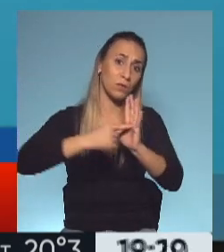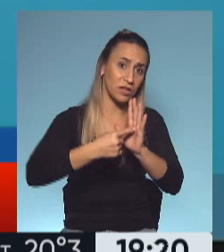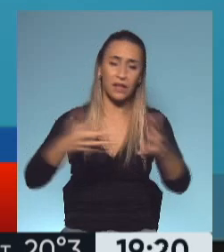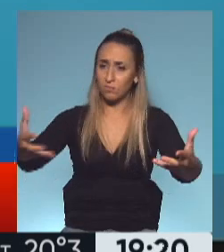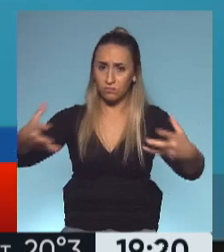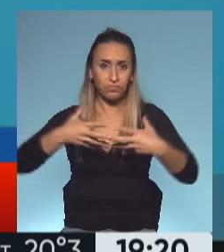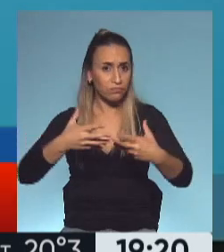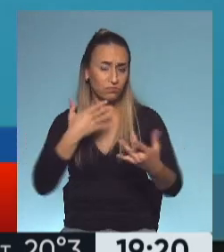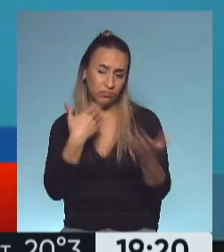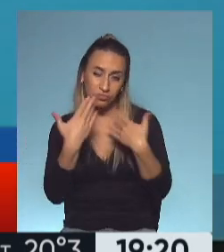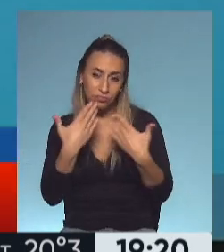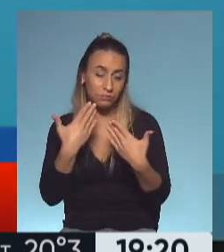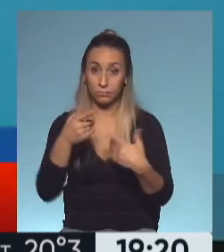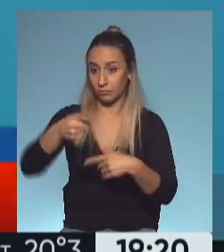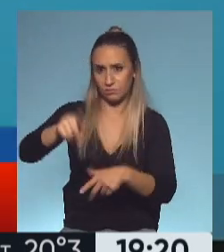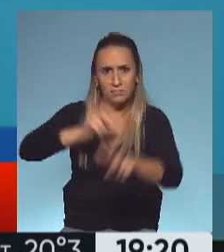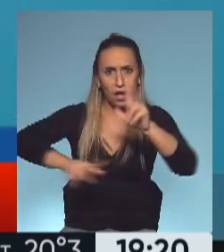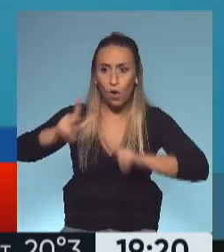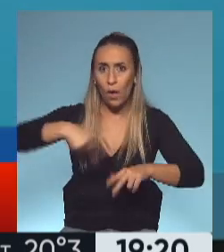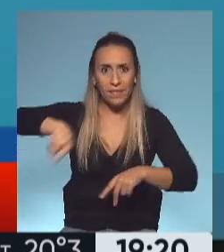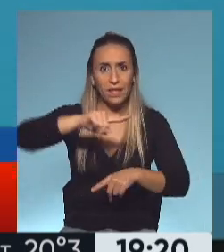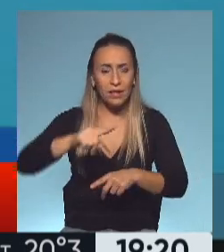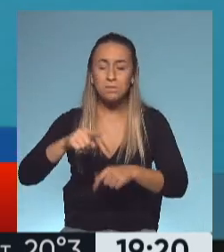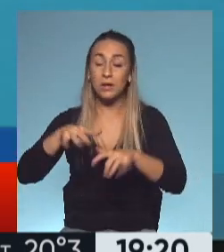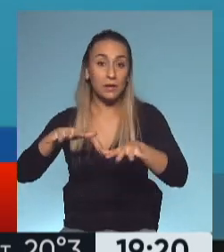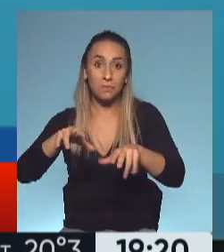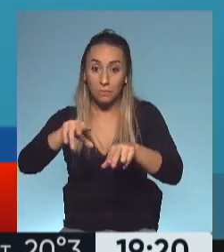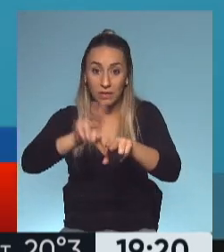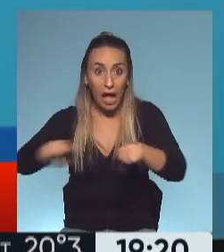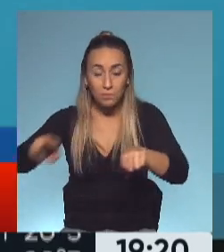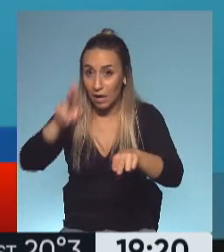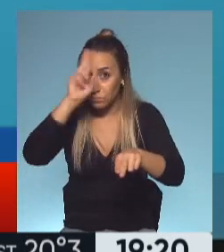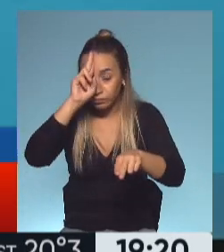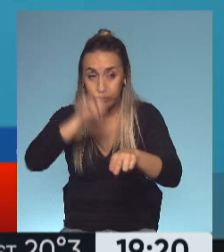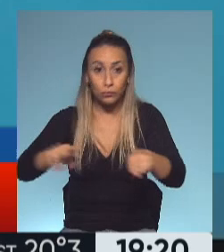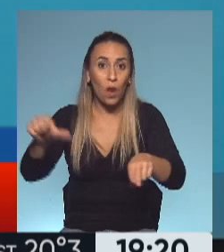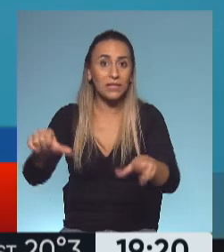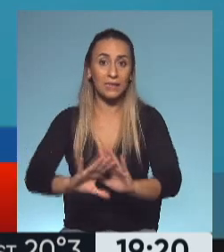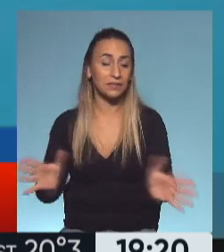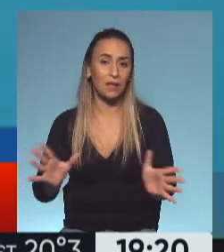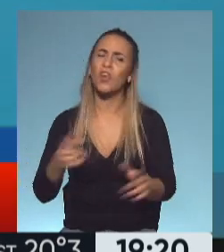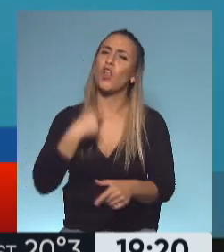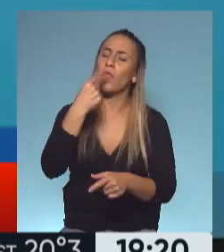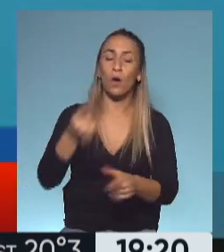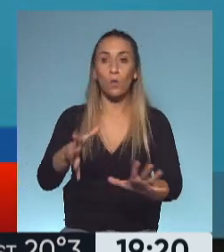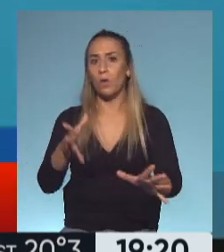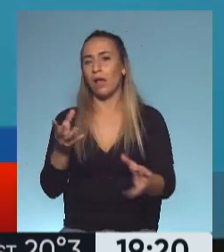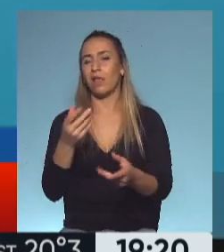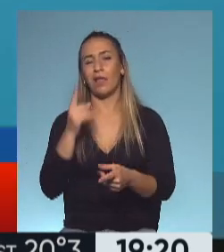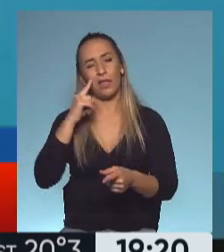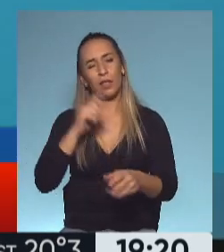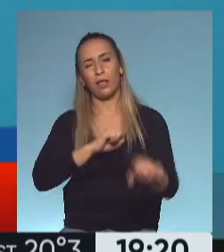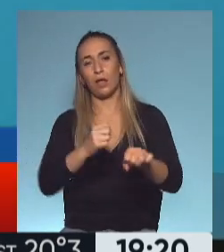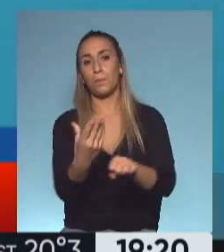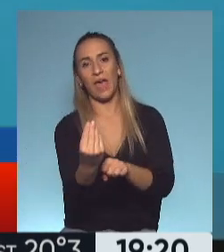donde las camas no dan abasto. Y esto hay que decirlo no por tremendismo ni para sembrar el miedo, sino